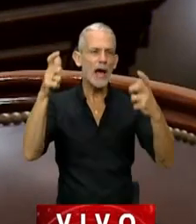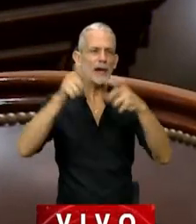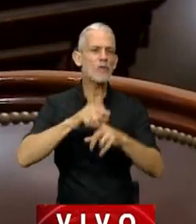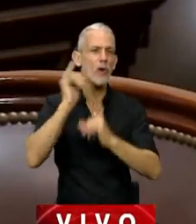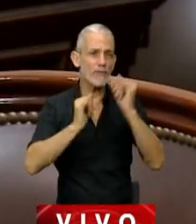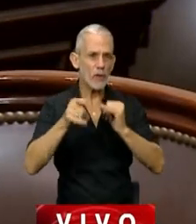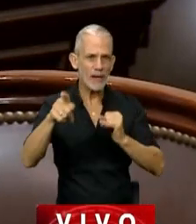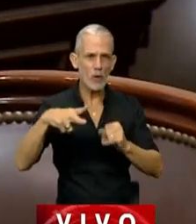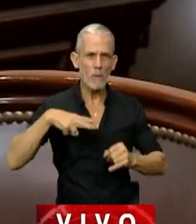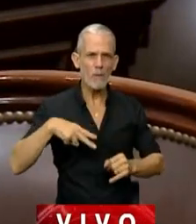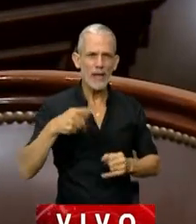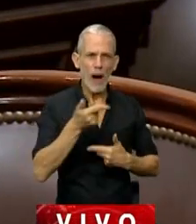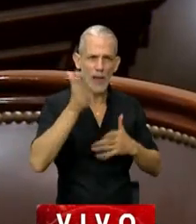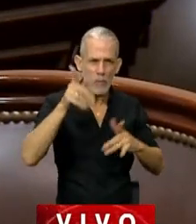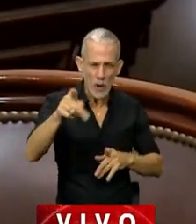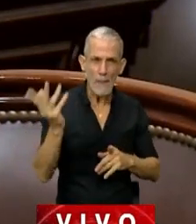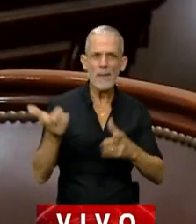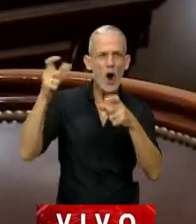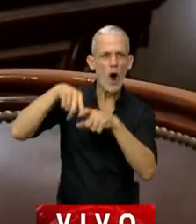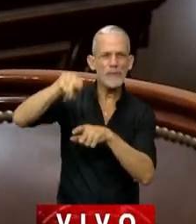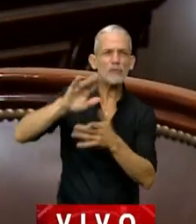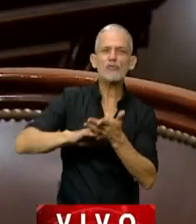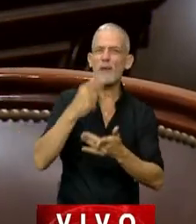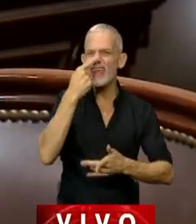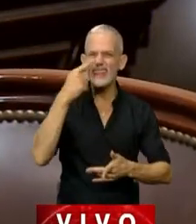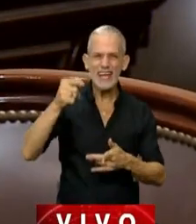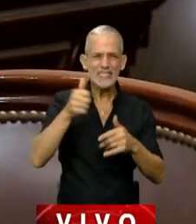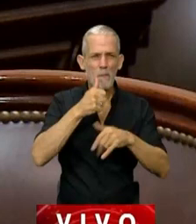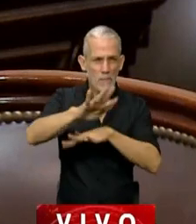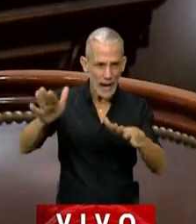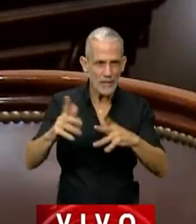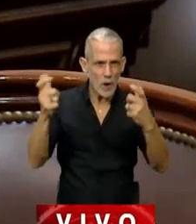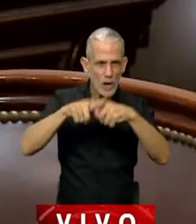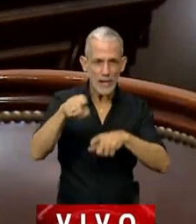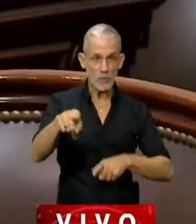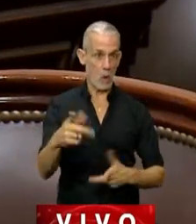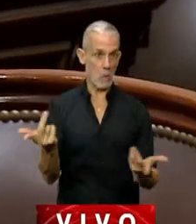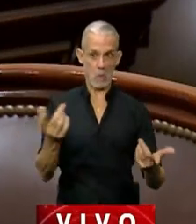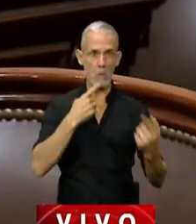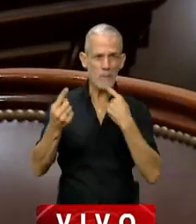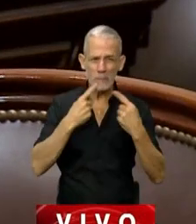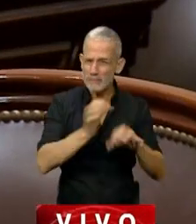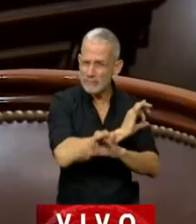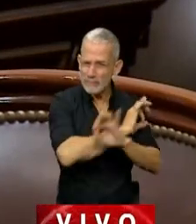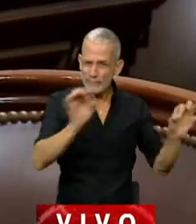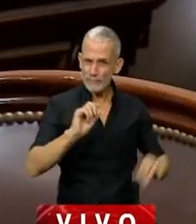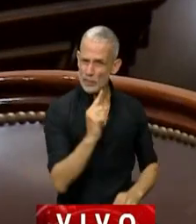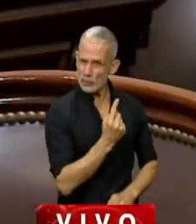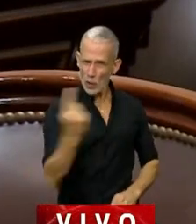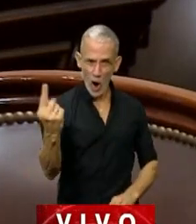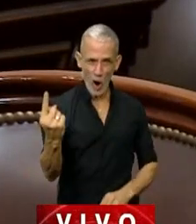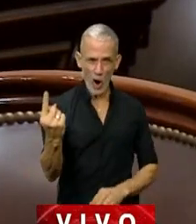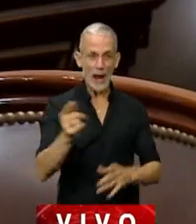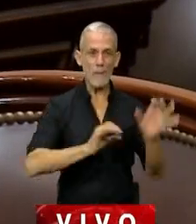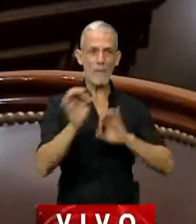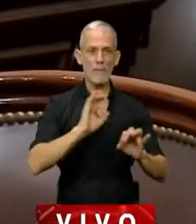reunión informativa privada en la Comisión de Intereses Marítimos sin consultar a nadie y